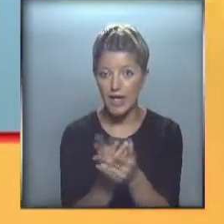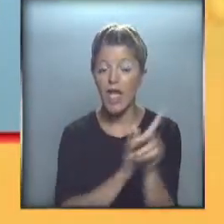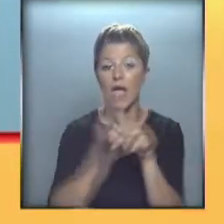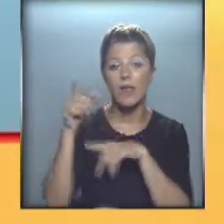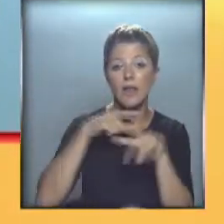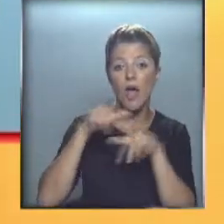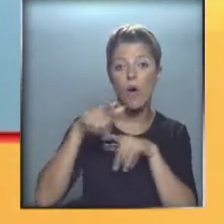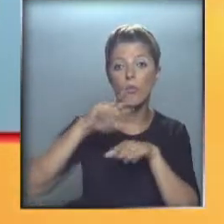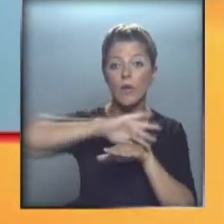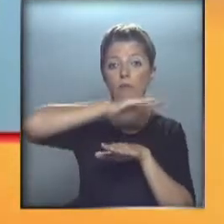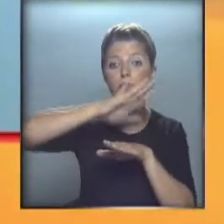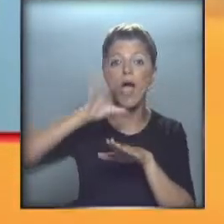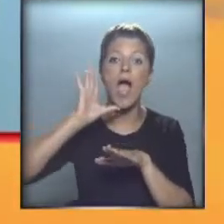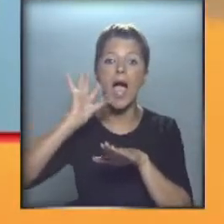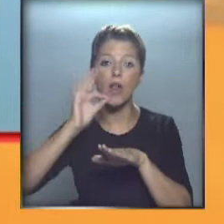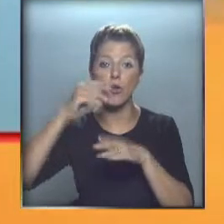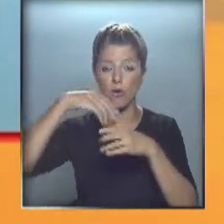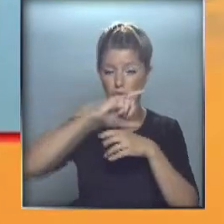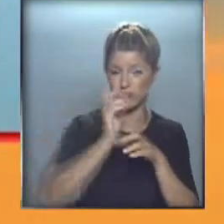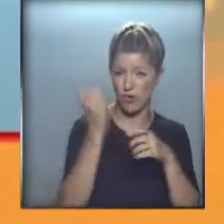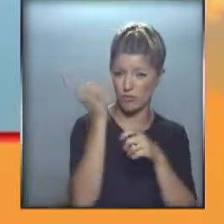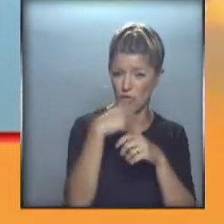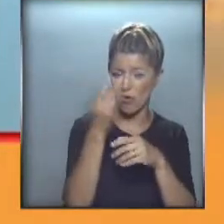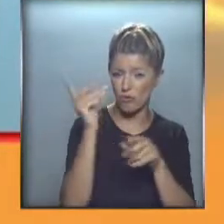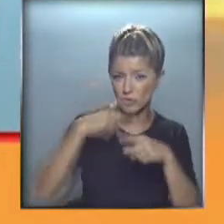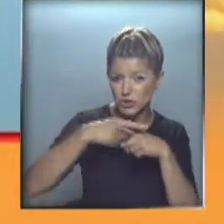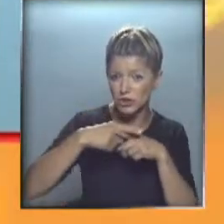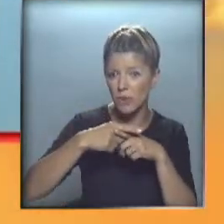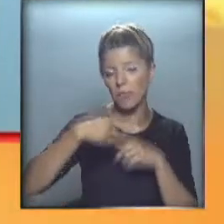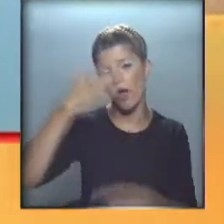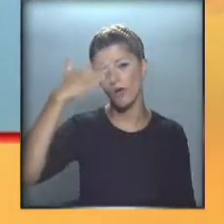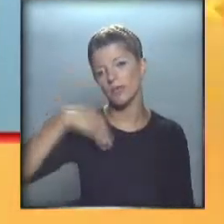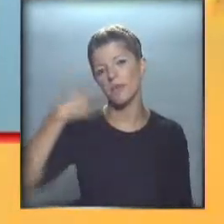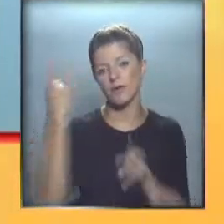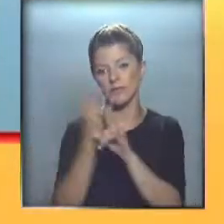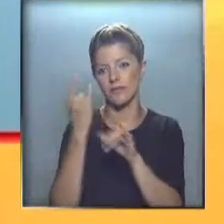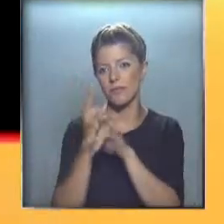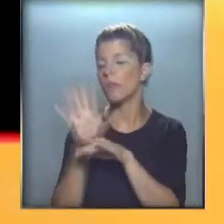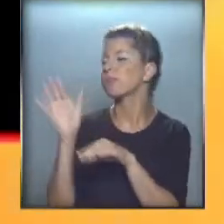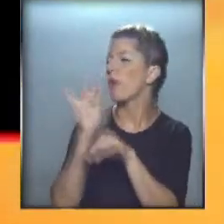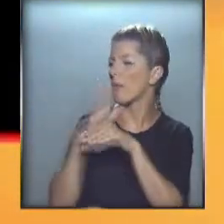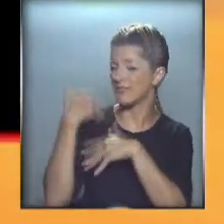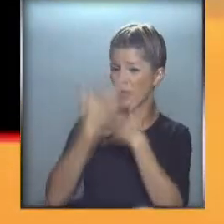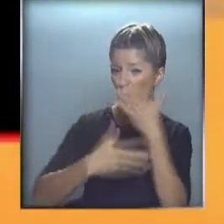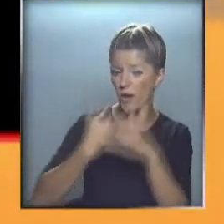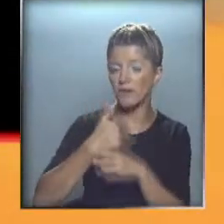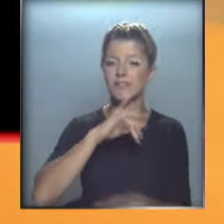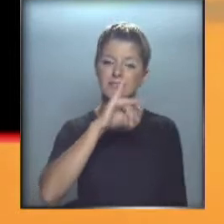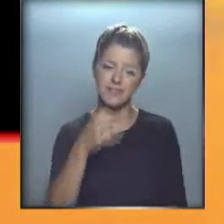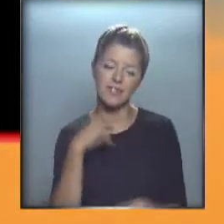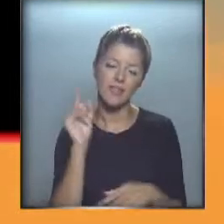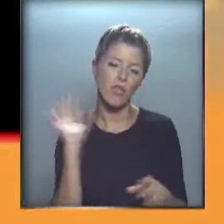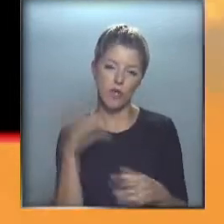en alguna sierra o algo y que no se lastime. Pero el final es siempre... Es un jueguito para esperar la... Y son